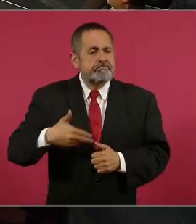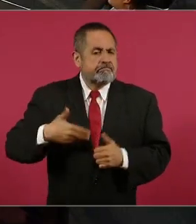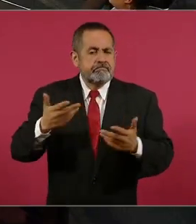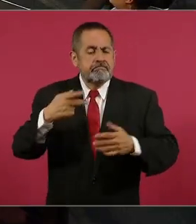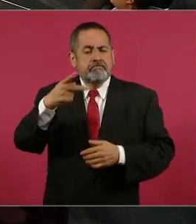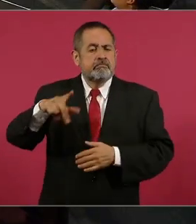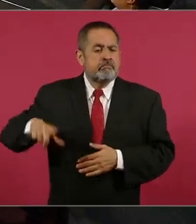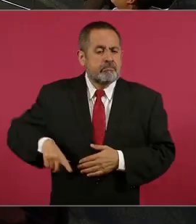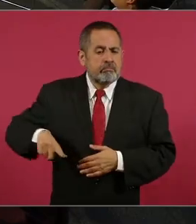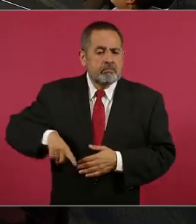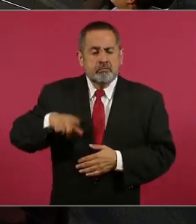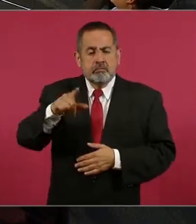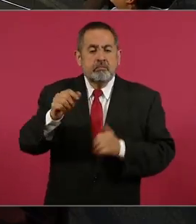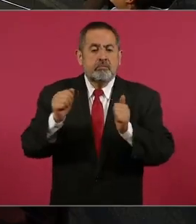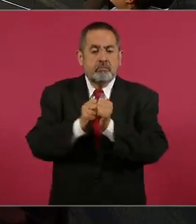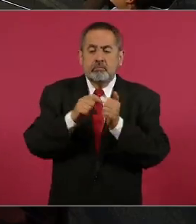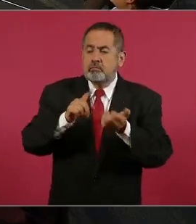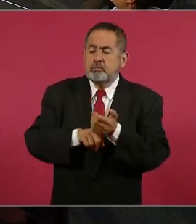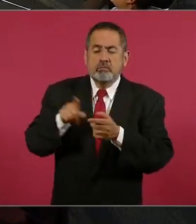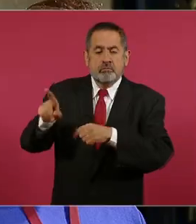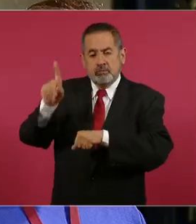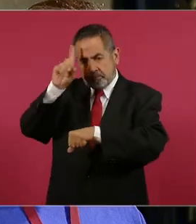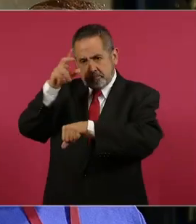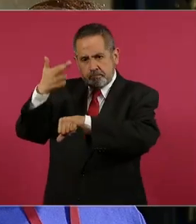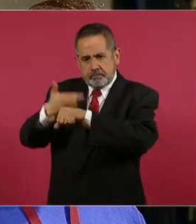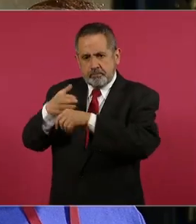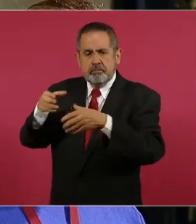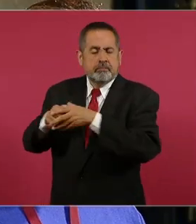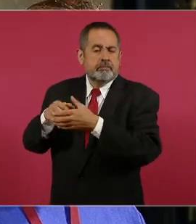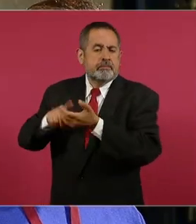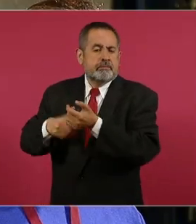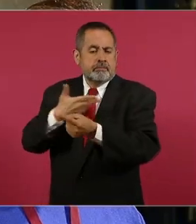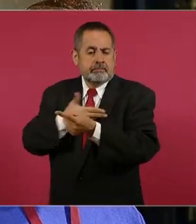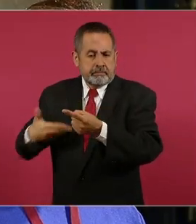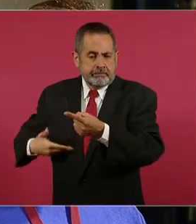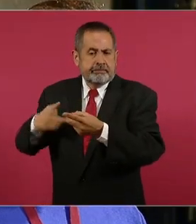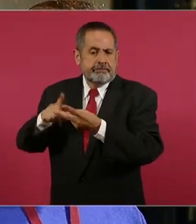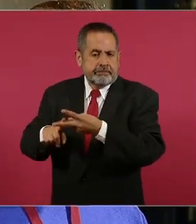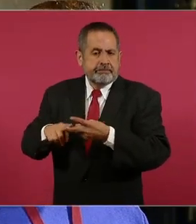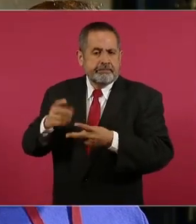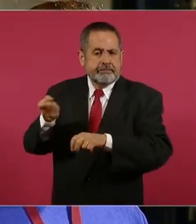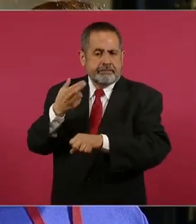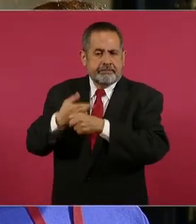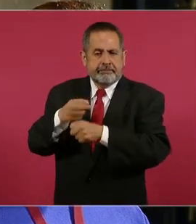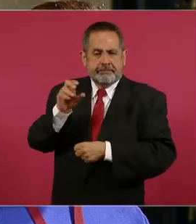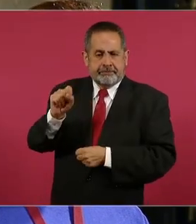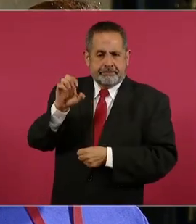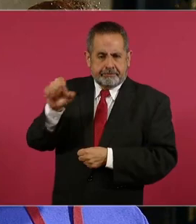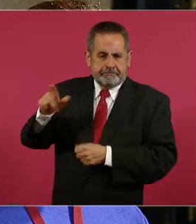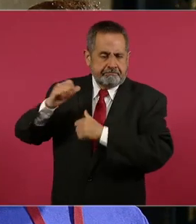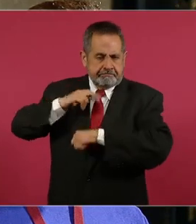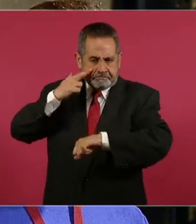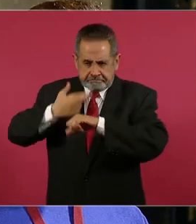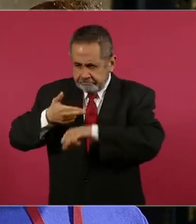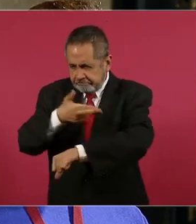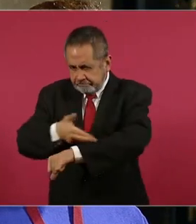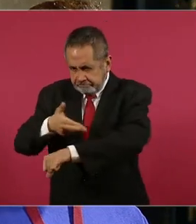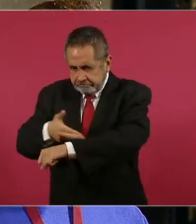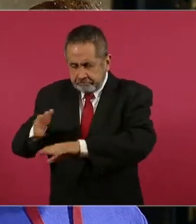su gobierno, a través de la Consejería Jurídica de la Presidencia y también de la Secretaría de Economía, que es la que lleva todo este